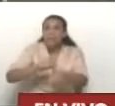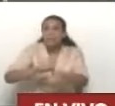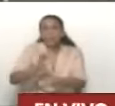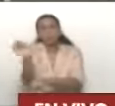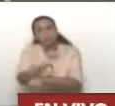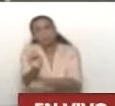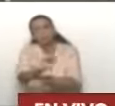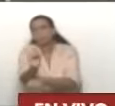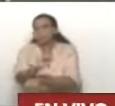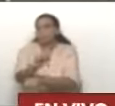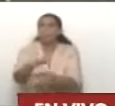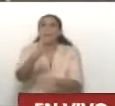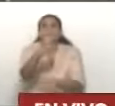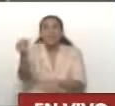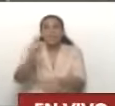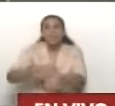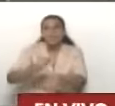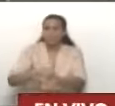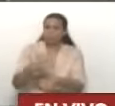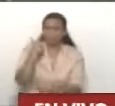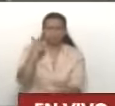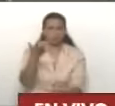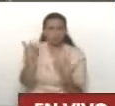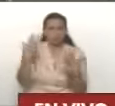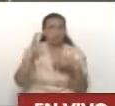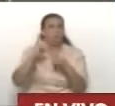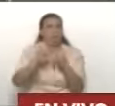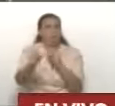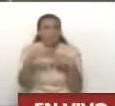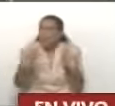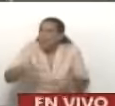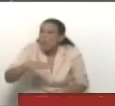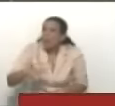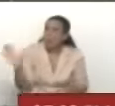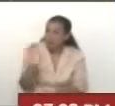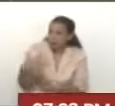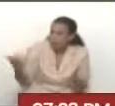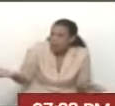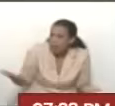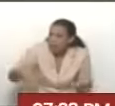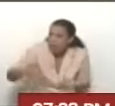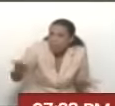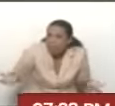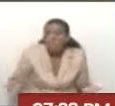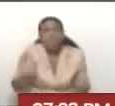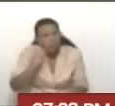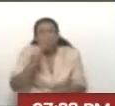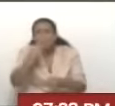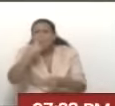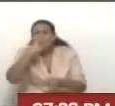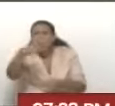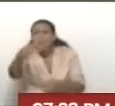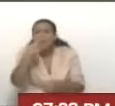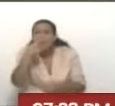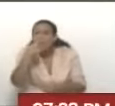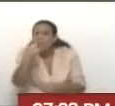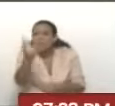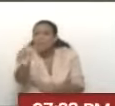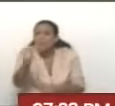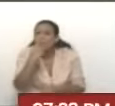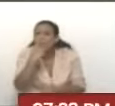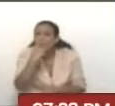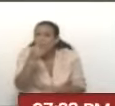15 minutos, 20 minutos, y yo veo que vamos lejos, y yo digo, ¿para dónde vamos? ¿Para Caracas? No, un